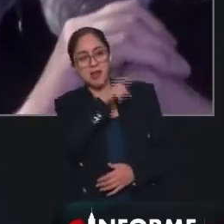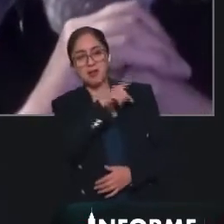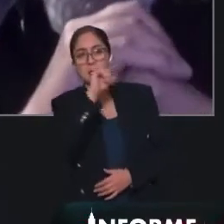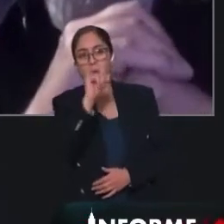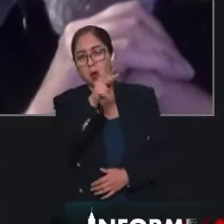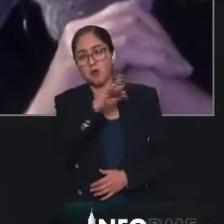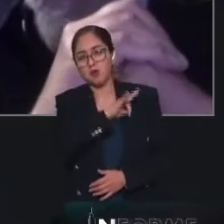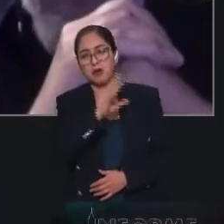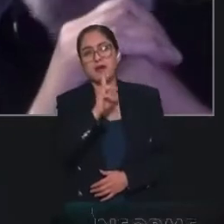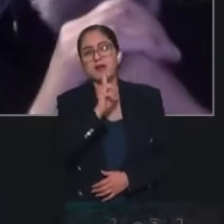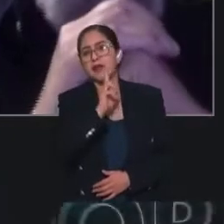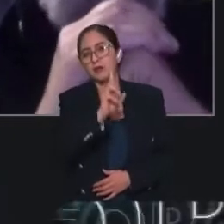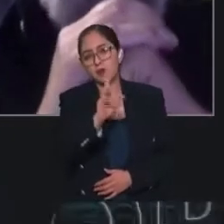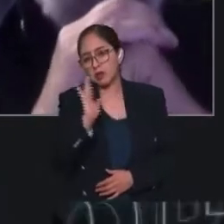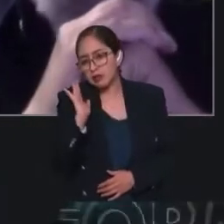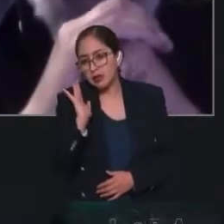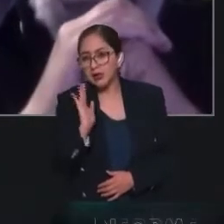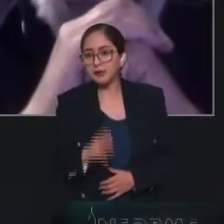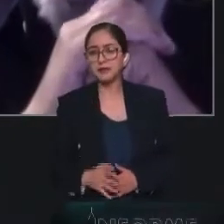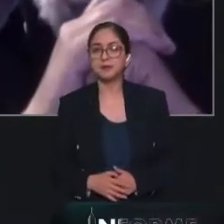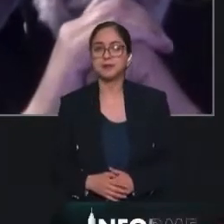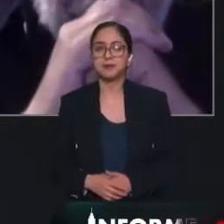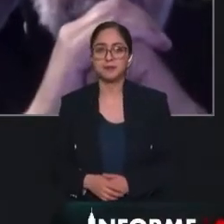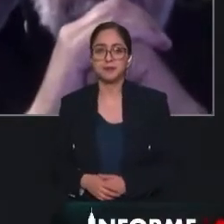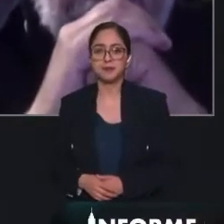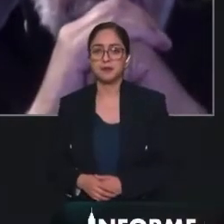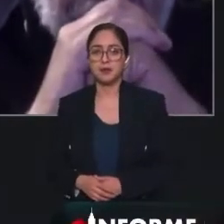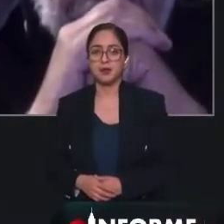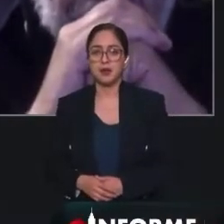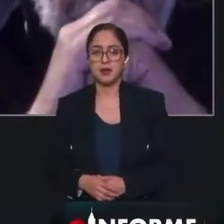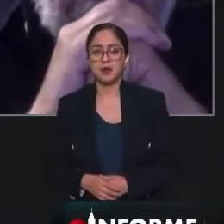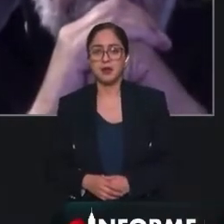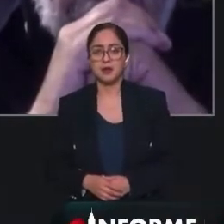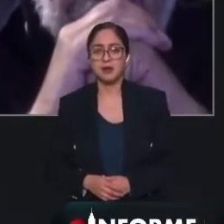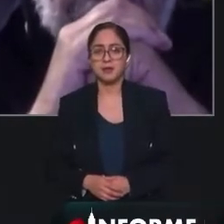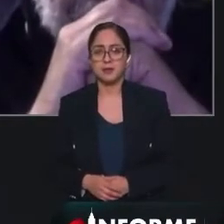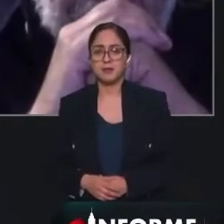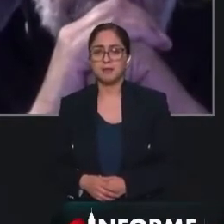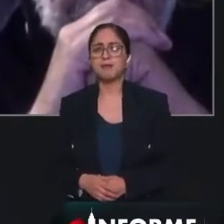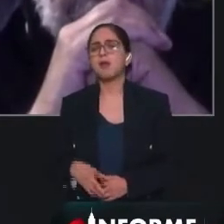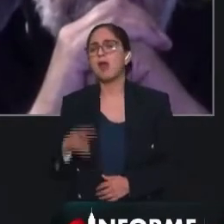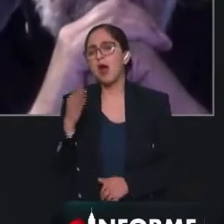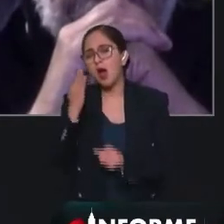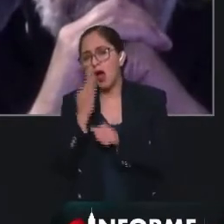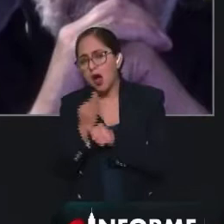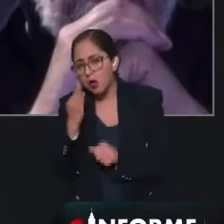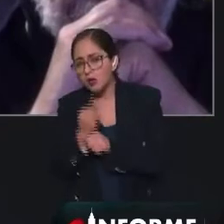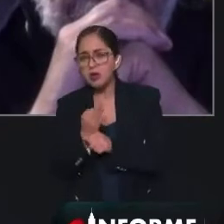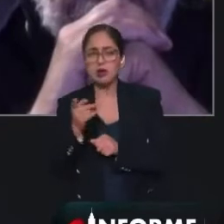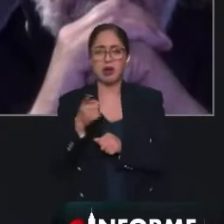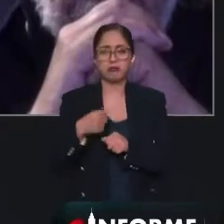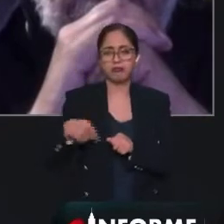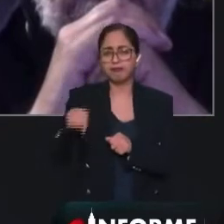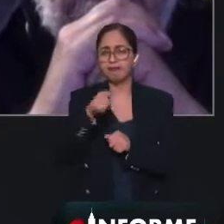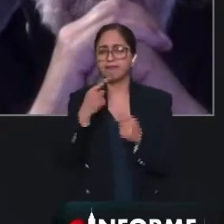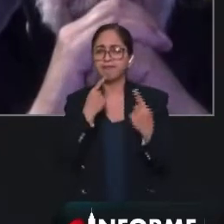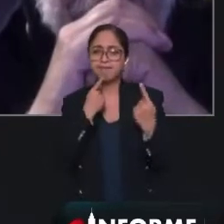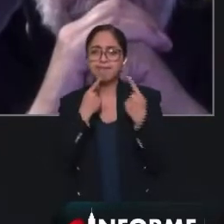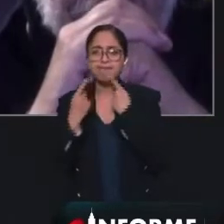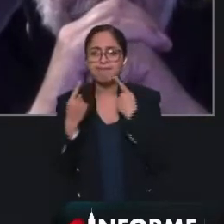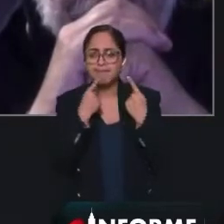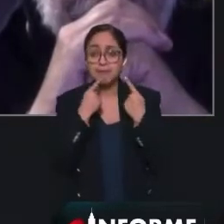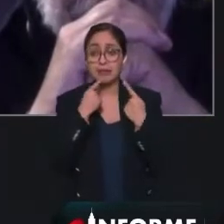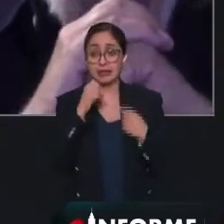sí. Más allá de lo que se discute o de lo que llega al alcance de la esfera mediática, si es que estamos hablando de